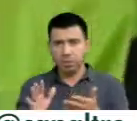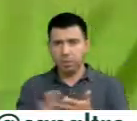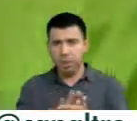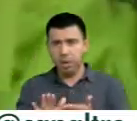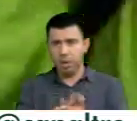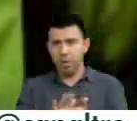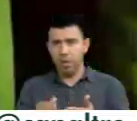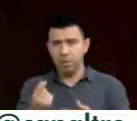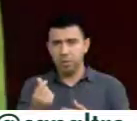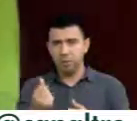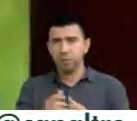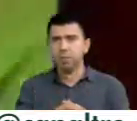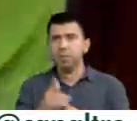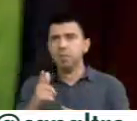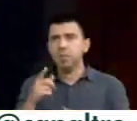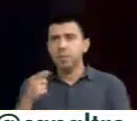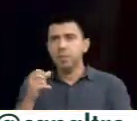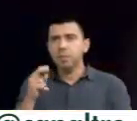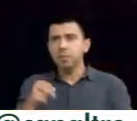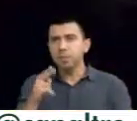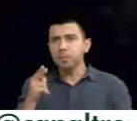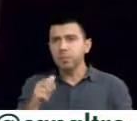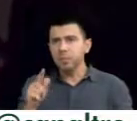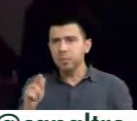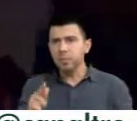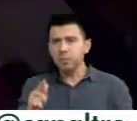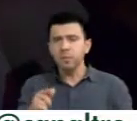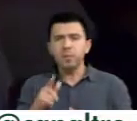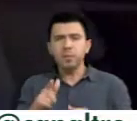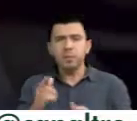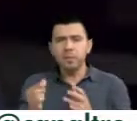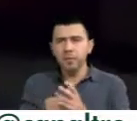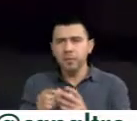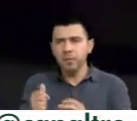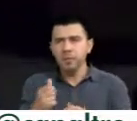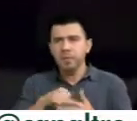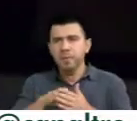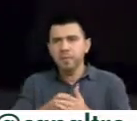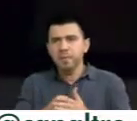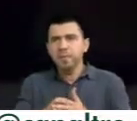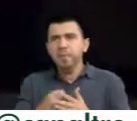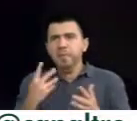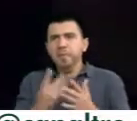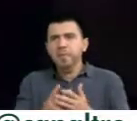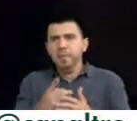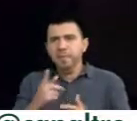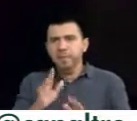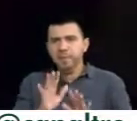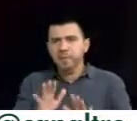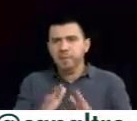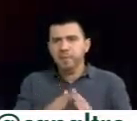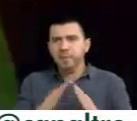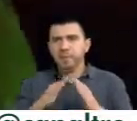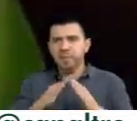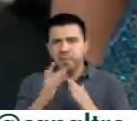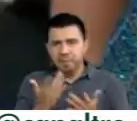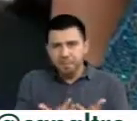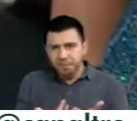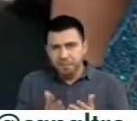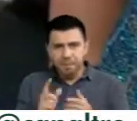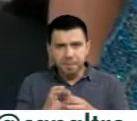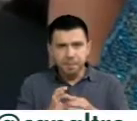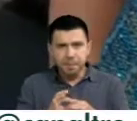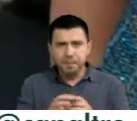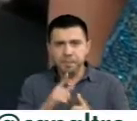No obstante, González Ordóñez y su esposa permanecen con detención preventiva luego de que se determinaran sus vínculos